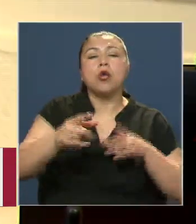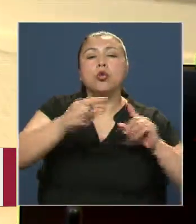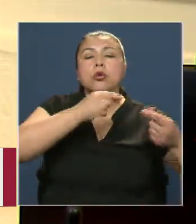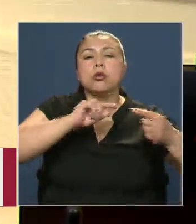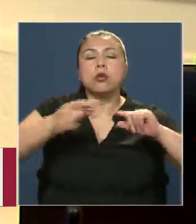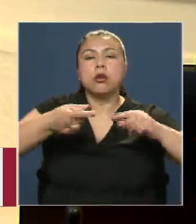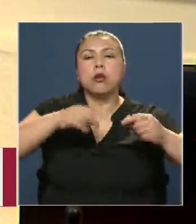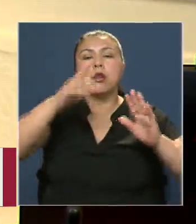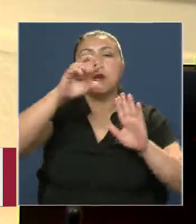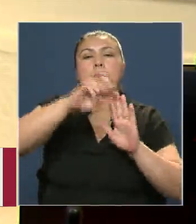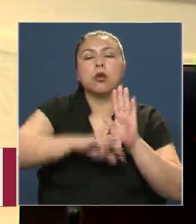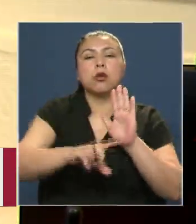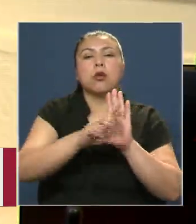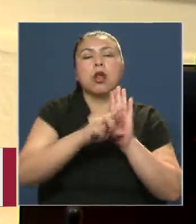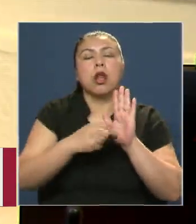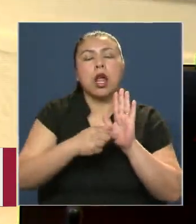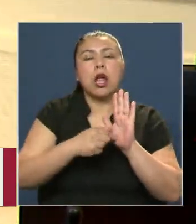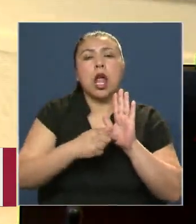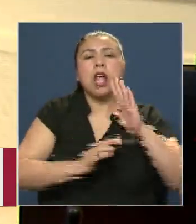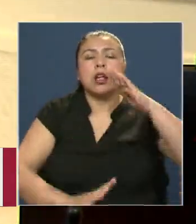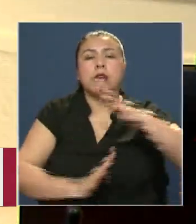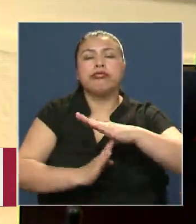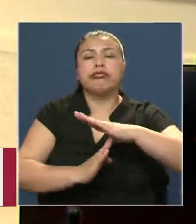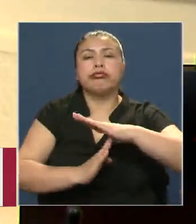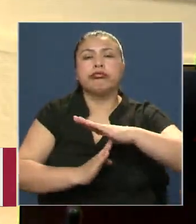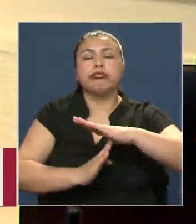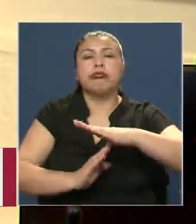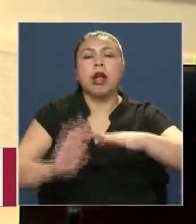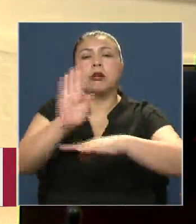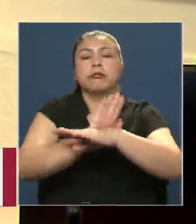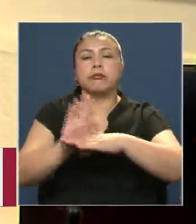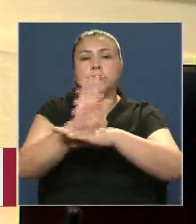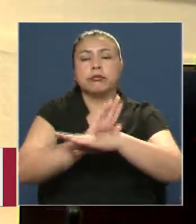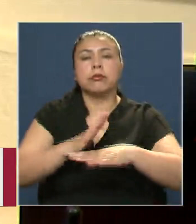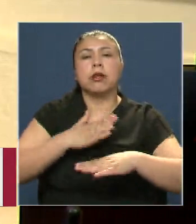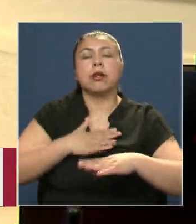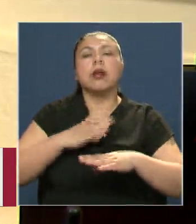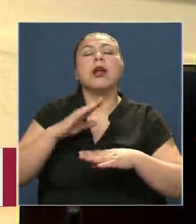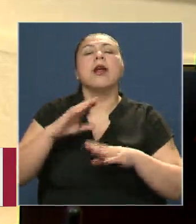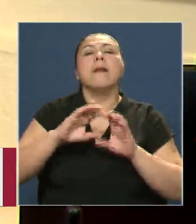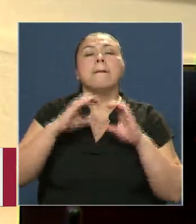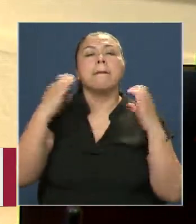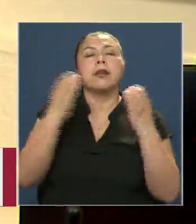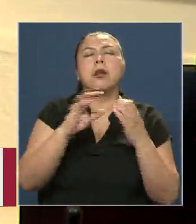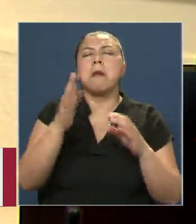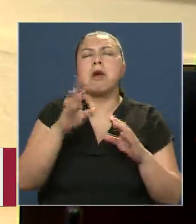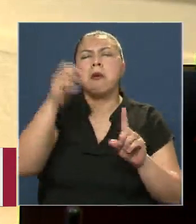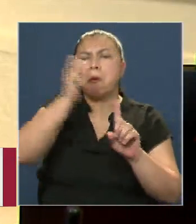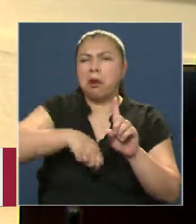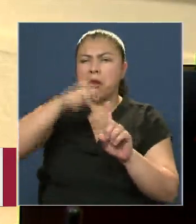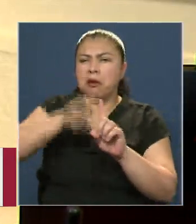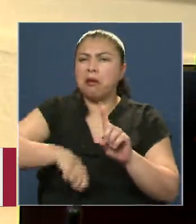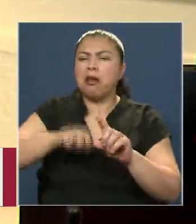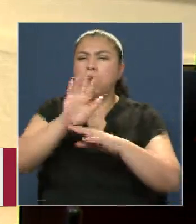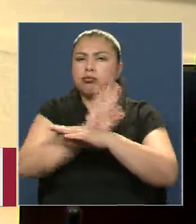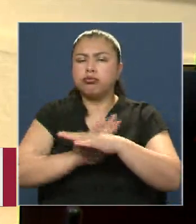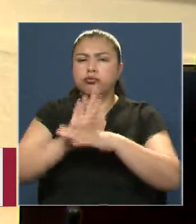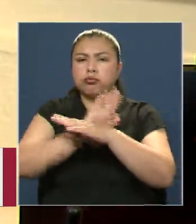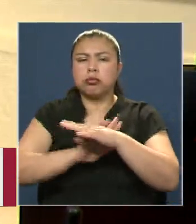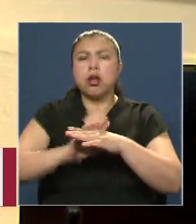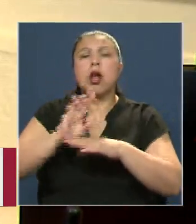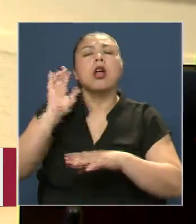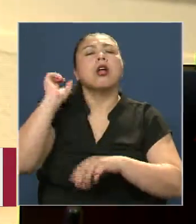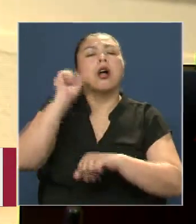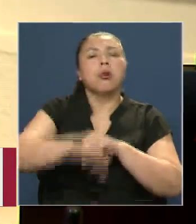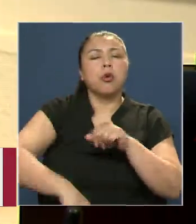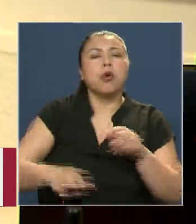sobre un proyecto de ley que hace rato que estaba durmiendo en este hemiciclo, hace varios meses ya, y que fue aprobado de forma